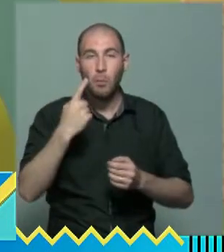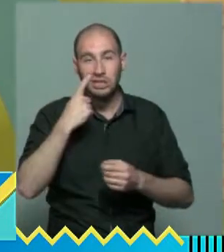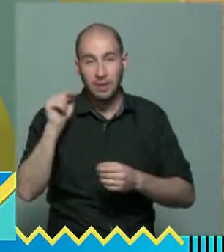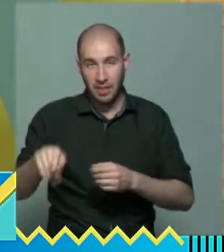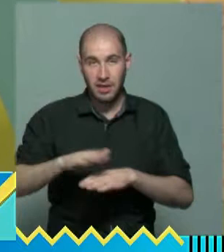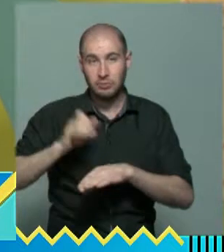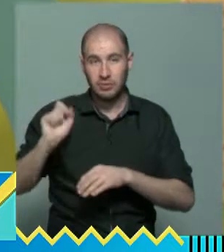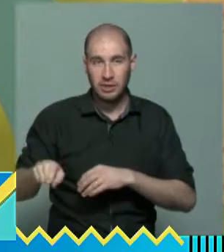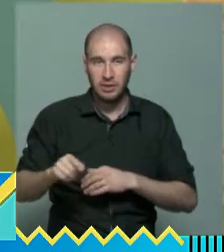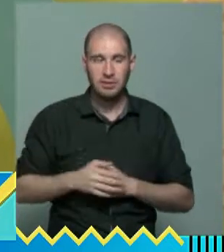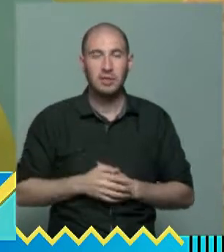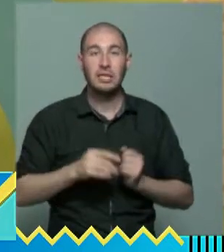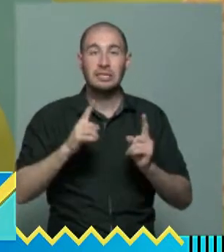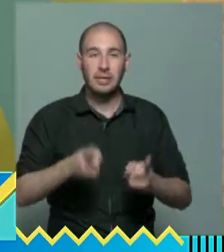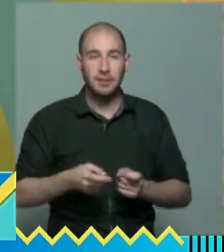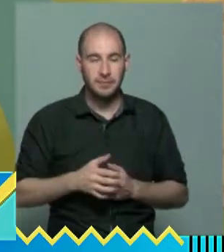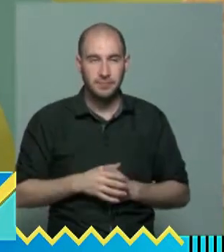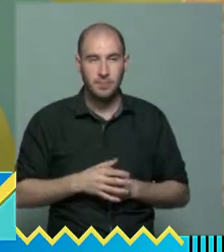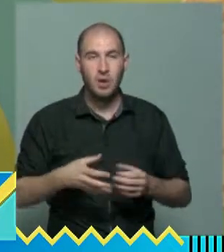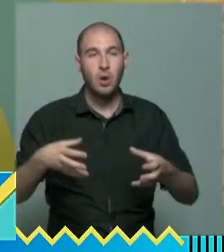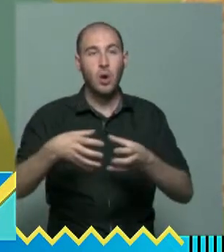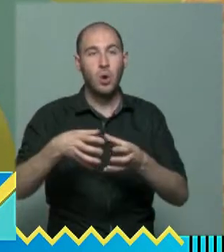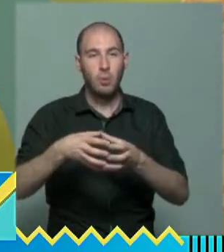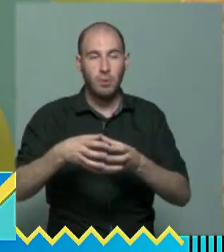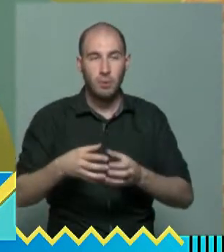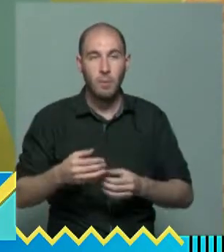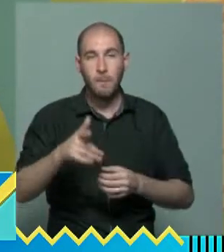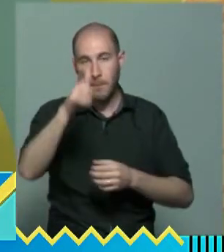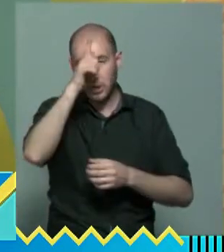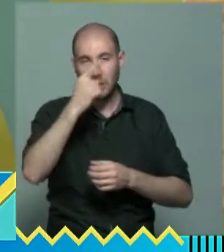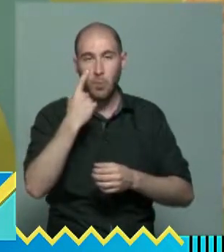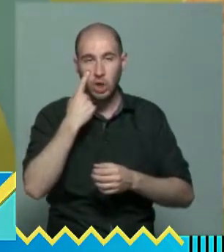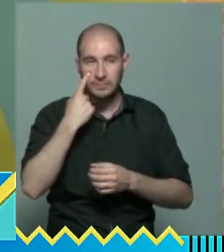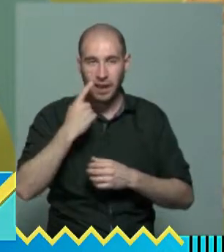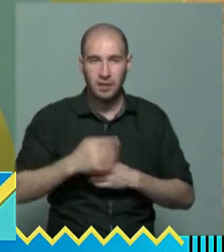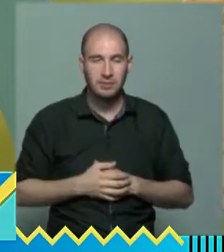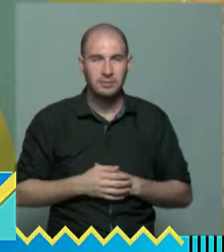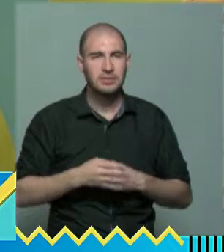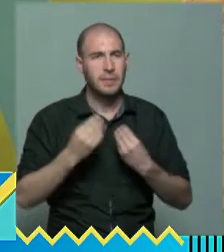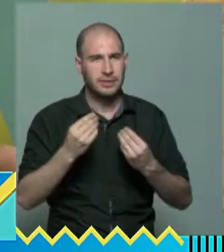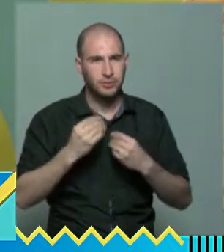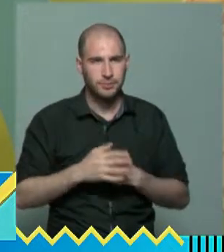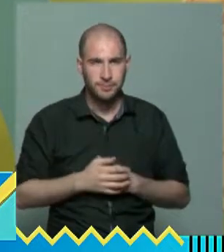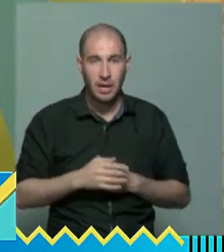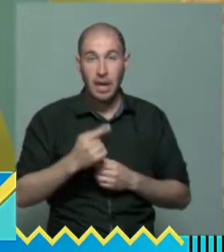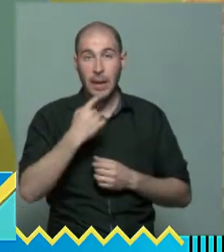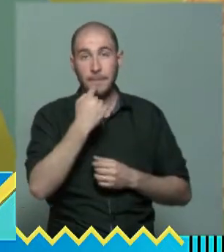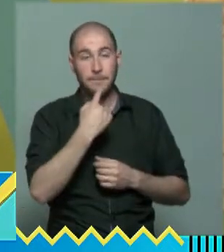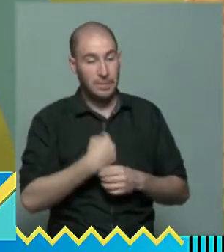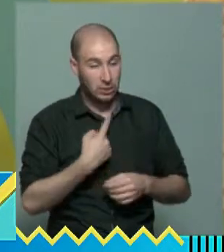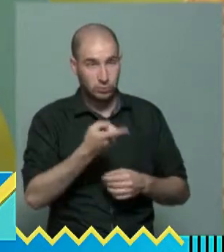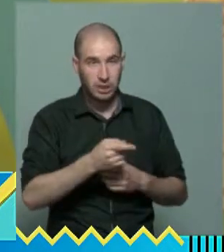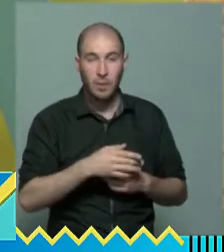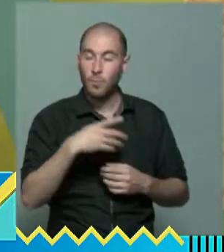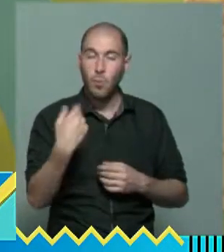municipio, y del cuerpo de policía municipal. Bien. ¿Qué pasa? Y con la pregunta que me decías vos, por eso